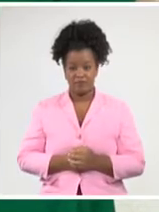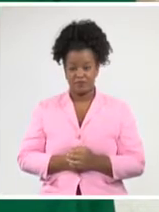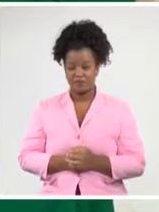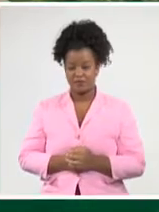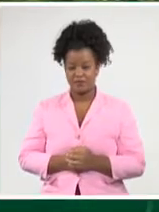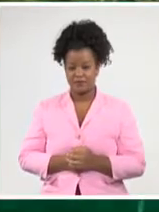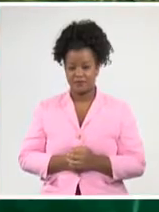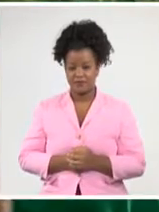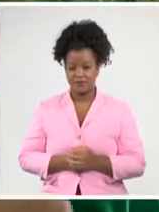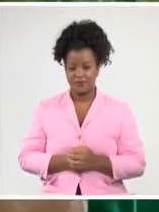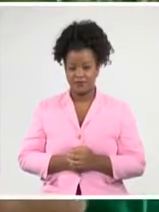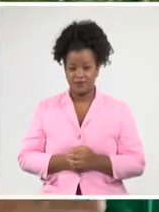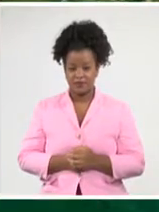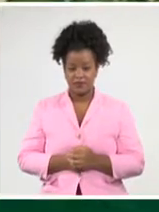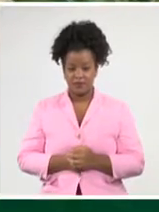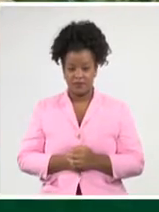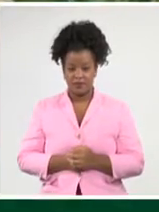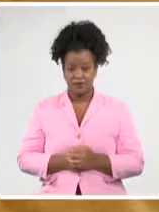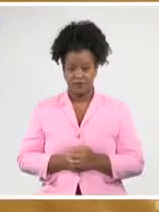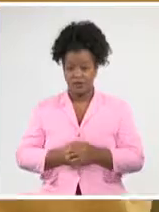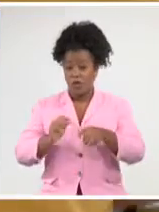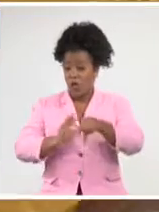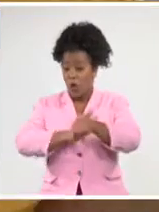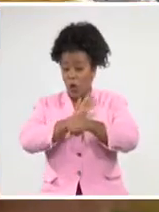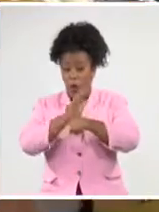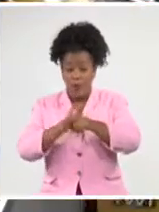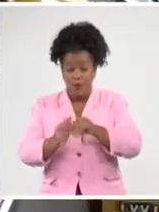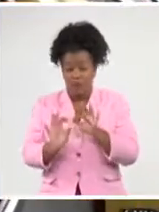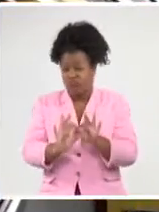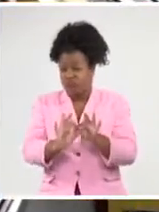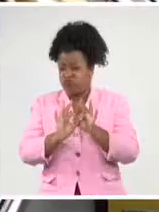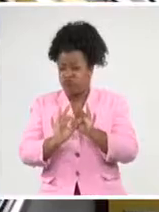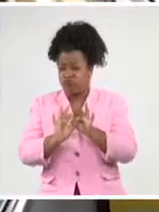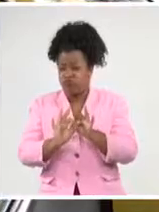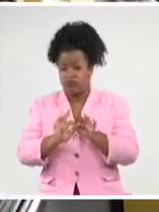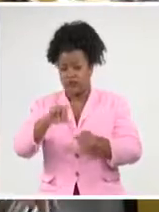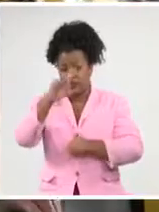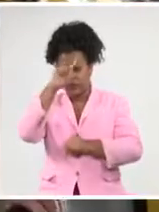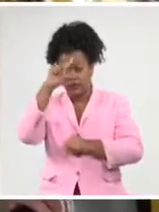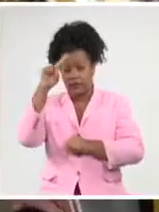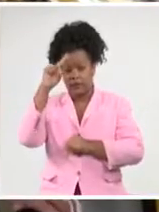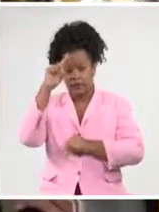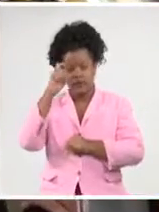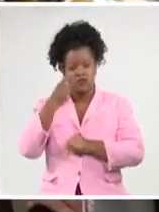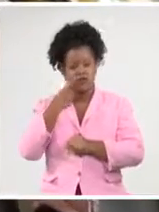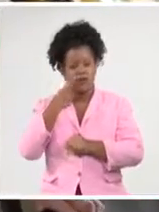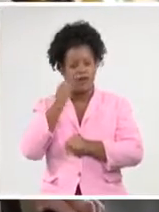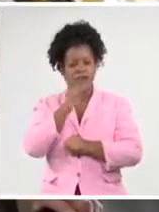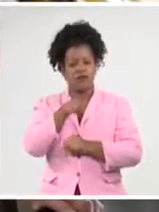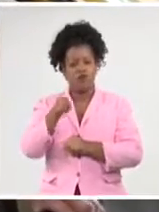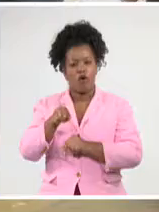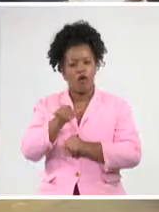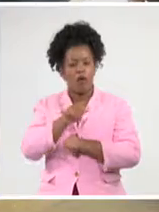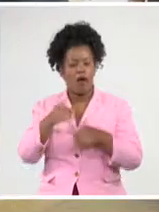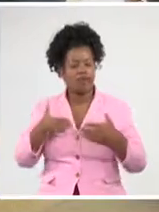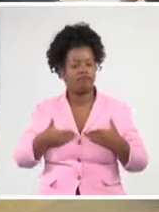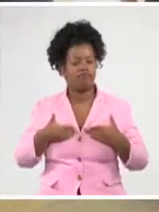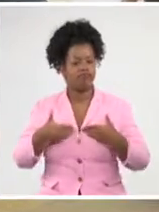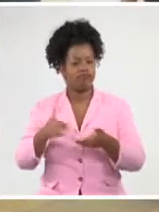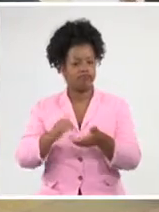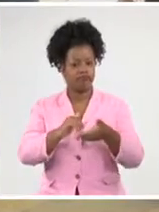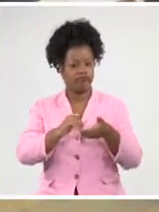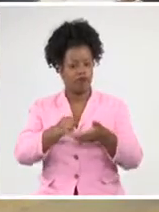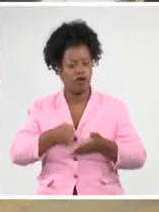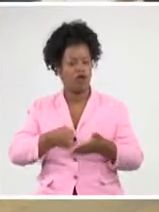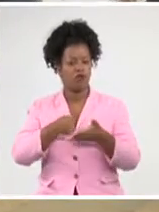Ante la complejidad provocada por la COVID-19 en la provincia espirituana, continúan surgiendo muestras de unidad y solidaridad. Así lo